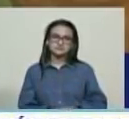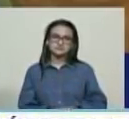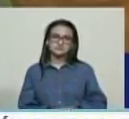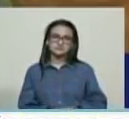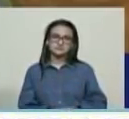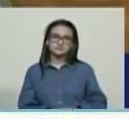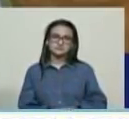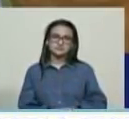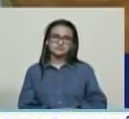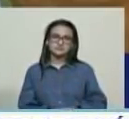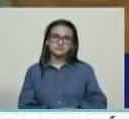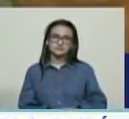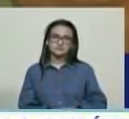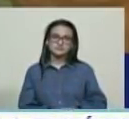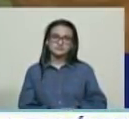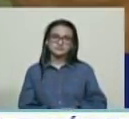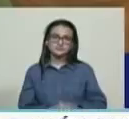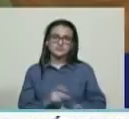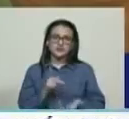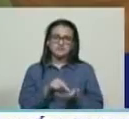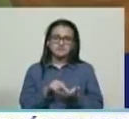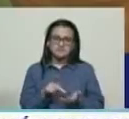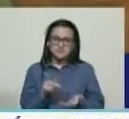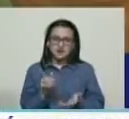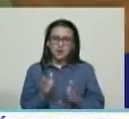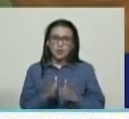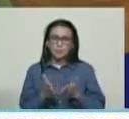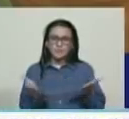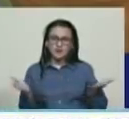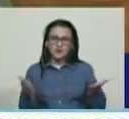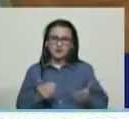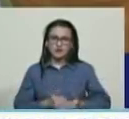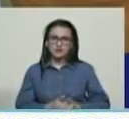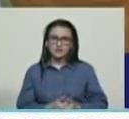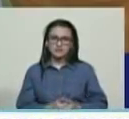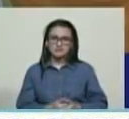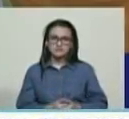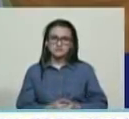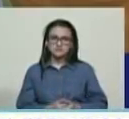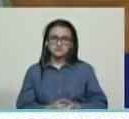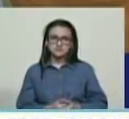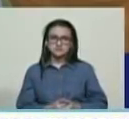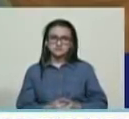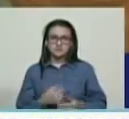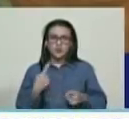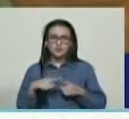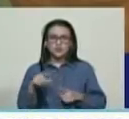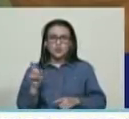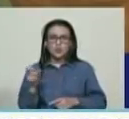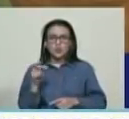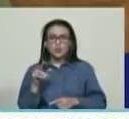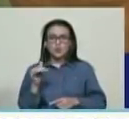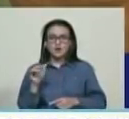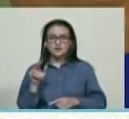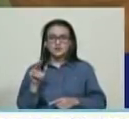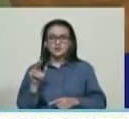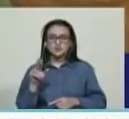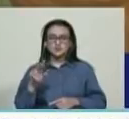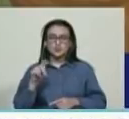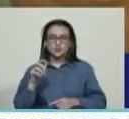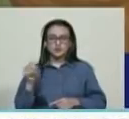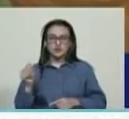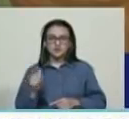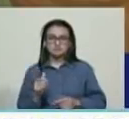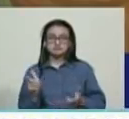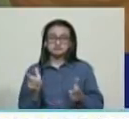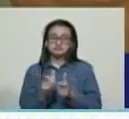dicen que iba para Cumaná, otros que llegaba hasta Guayuta y allí se iban a reunir. Pero